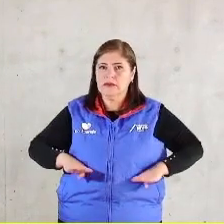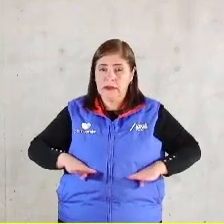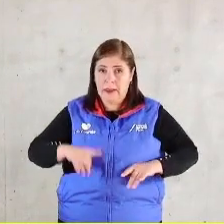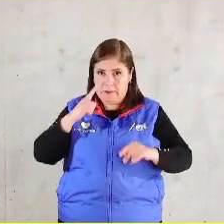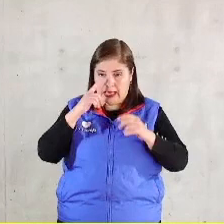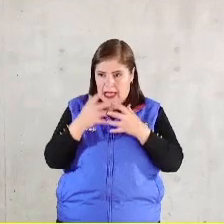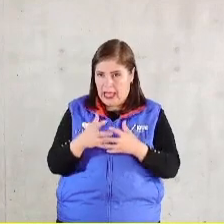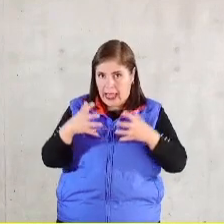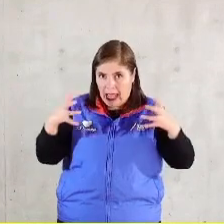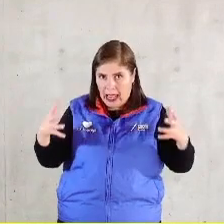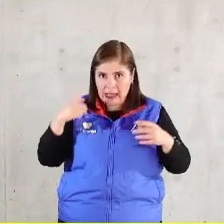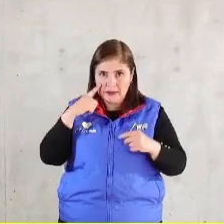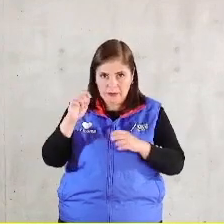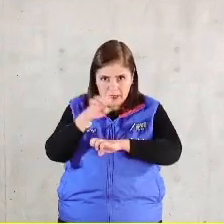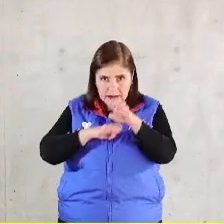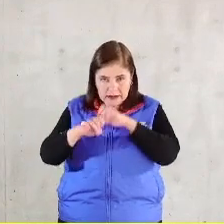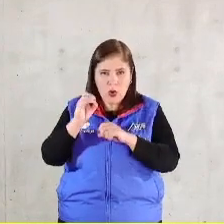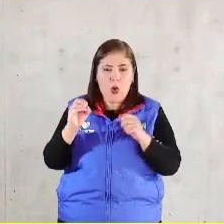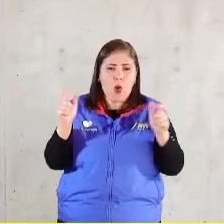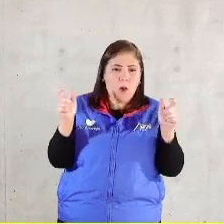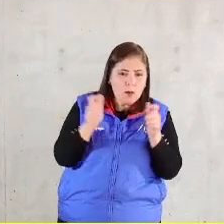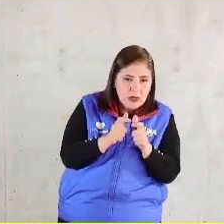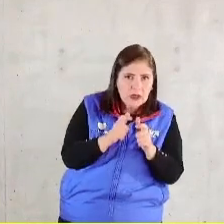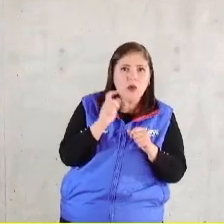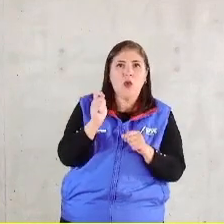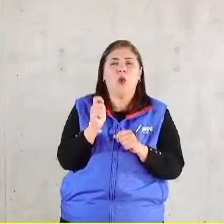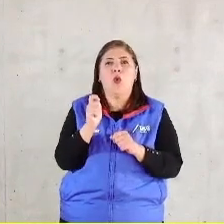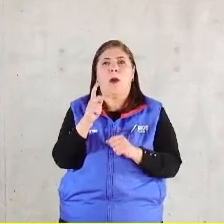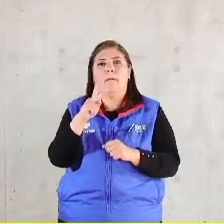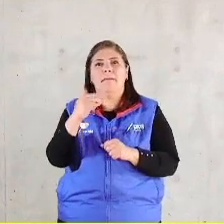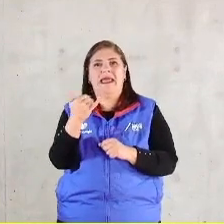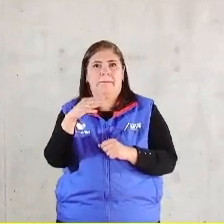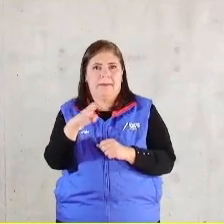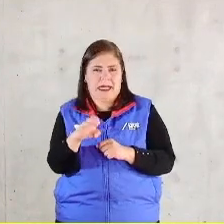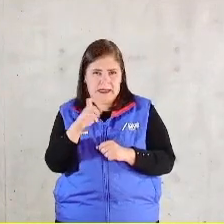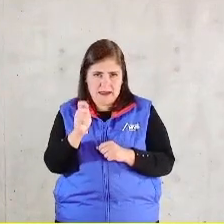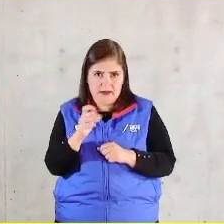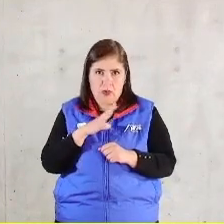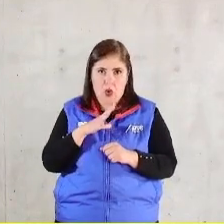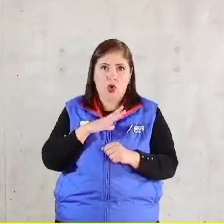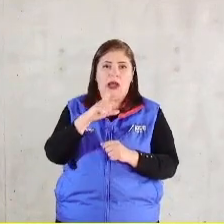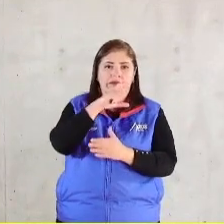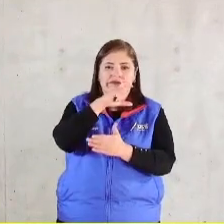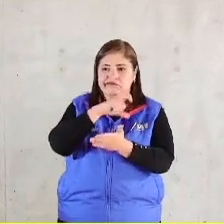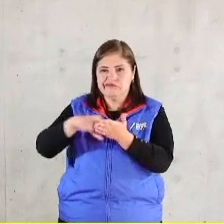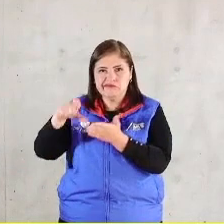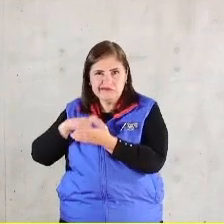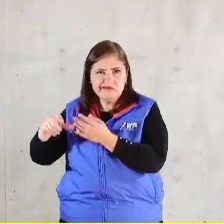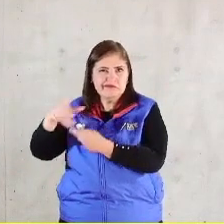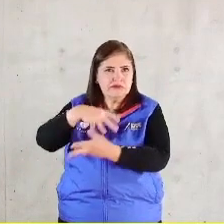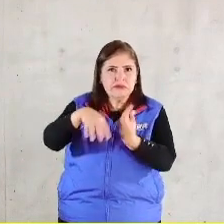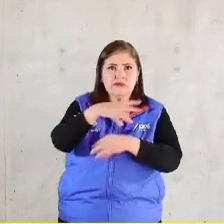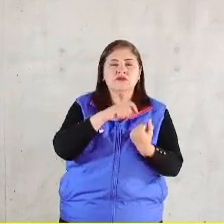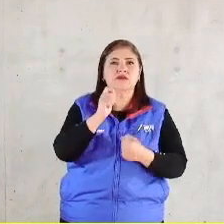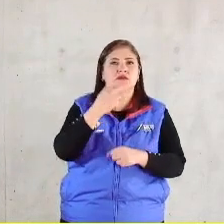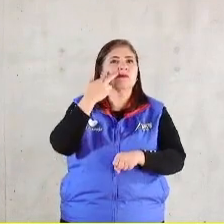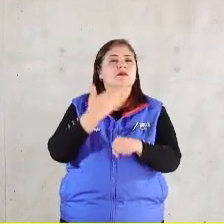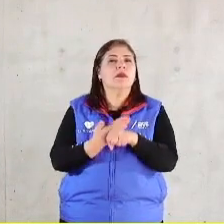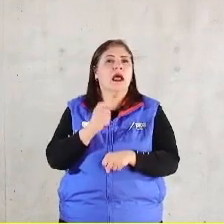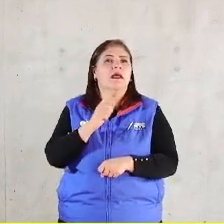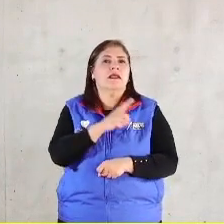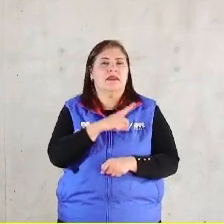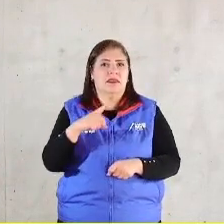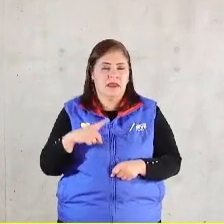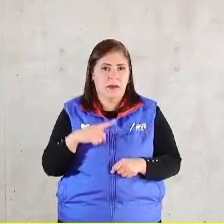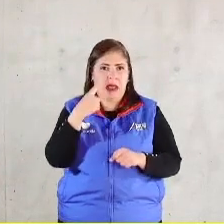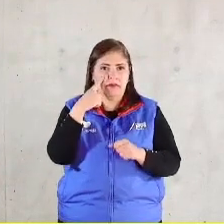las grandes o de las pequeñas o de las pymes. El consumo responsable, que lo que ven ahí en porcentaje, es el nivel de